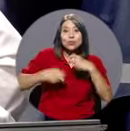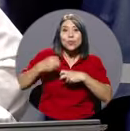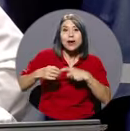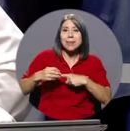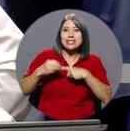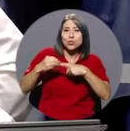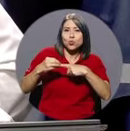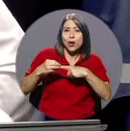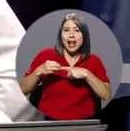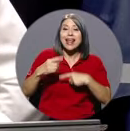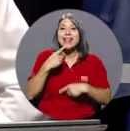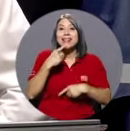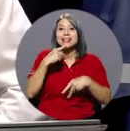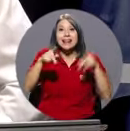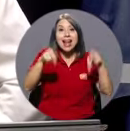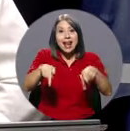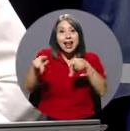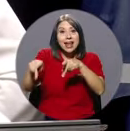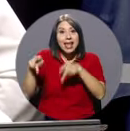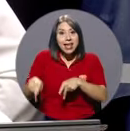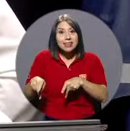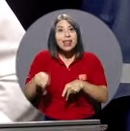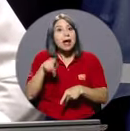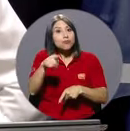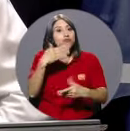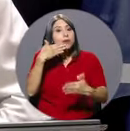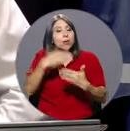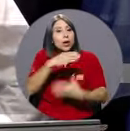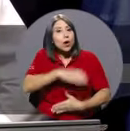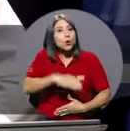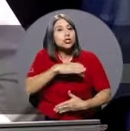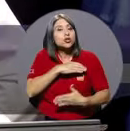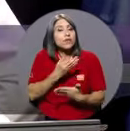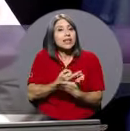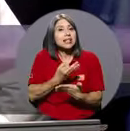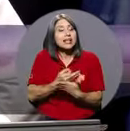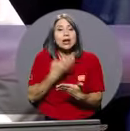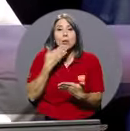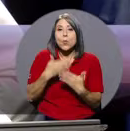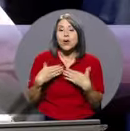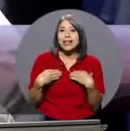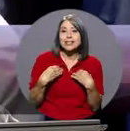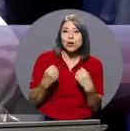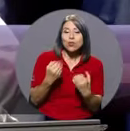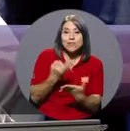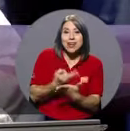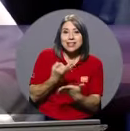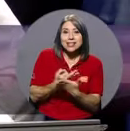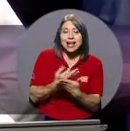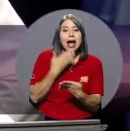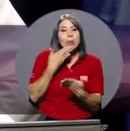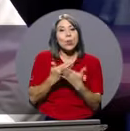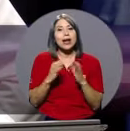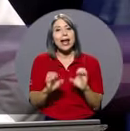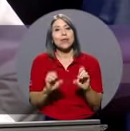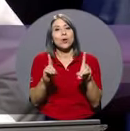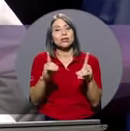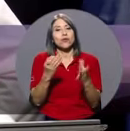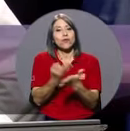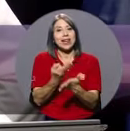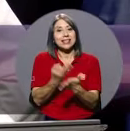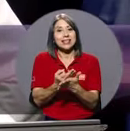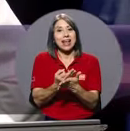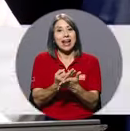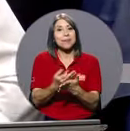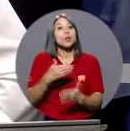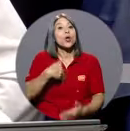de decirle a la gente que tenga una buena condición financiera, una buena salud financiera, una buena educación financiera, y que cuando venga un banco